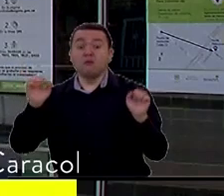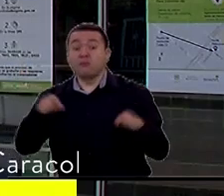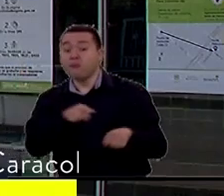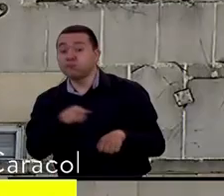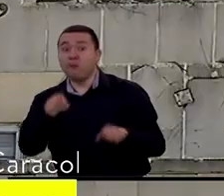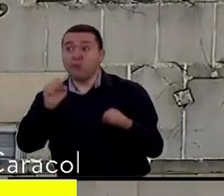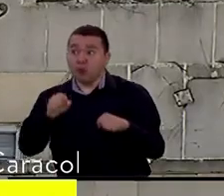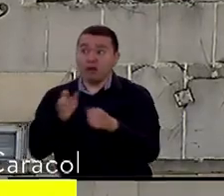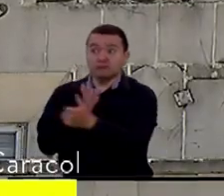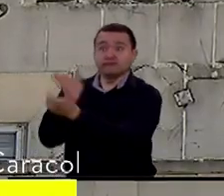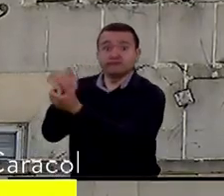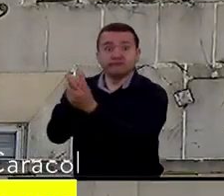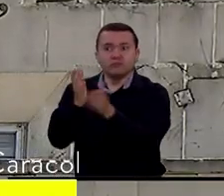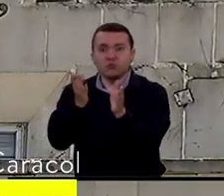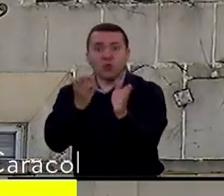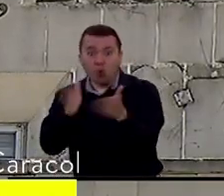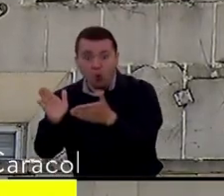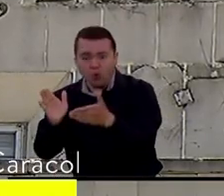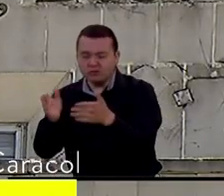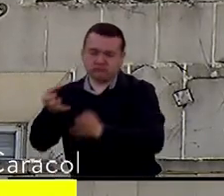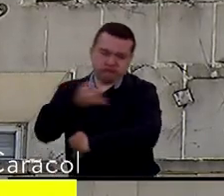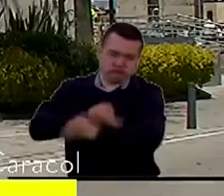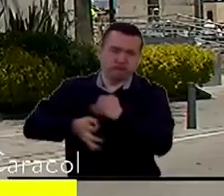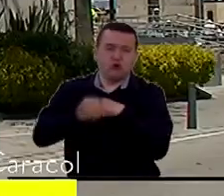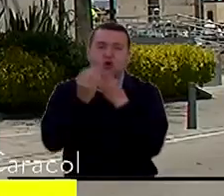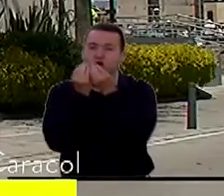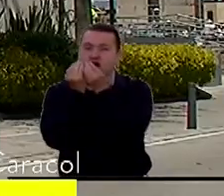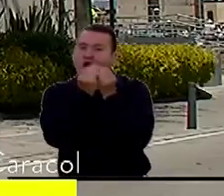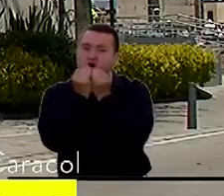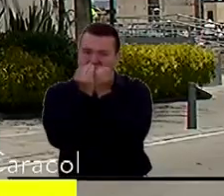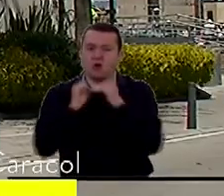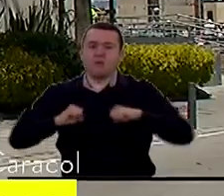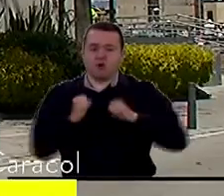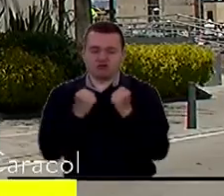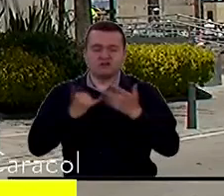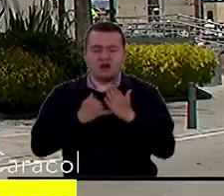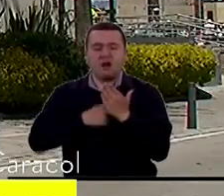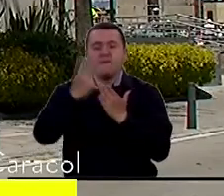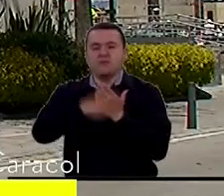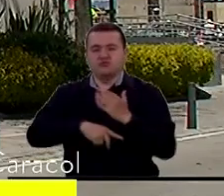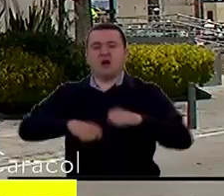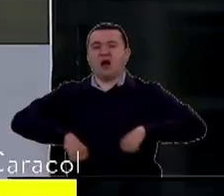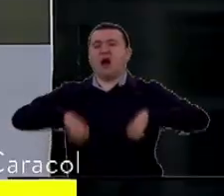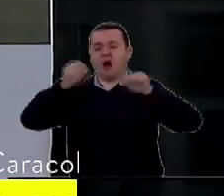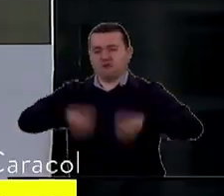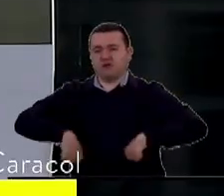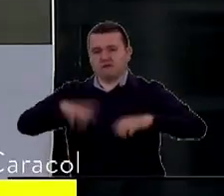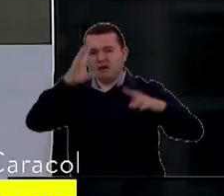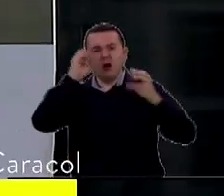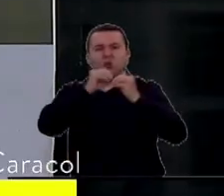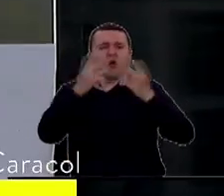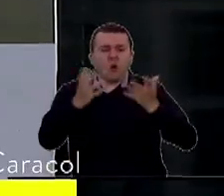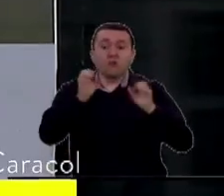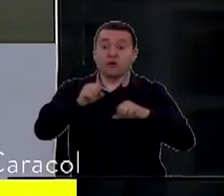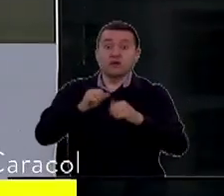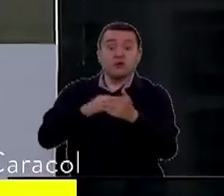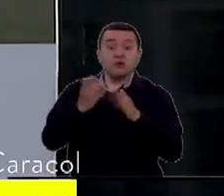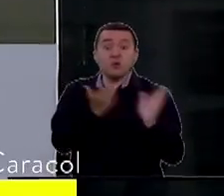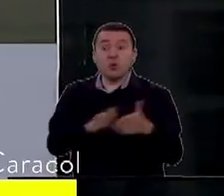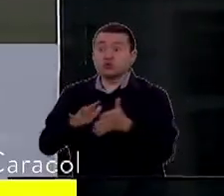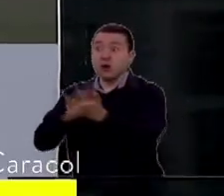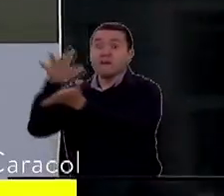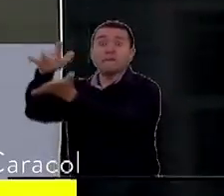el consejo de bogotá aprobó un proyecto de acuerdo que tiene por objetivo que dichos cursos se realicen de manera virtual